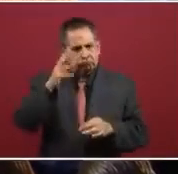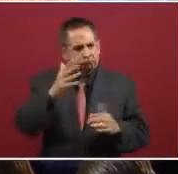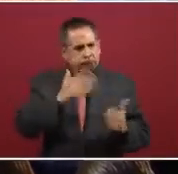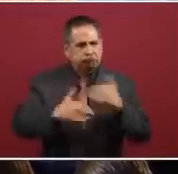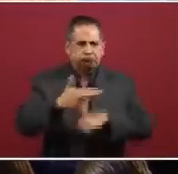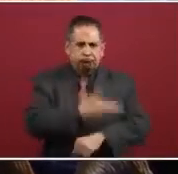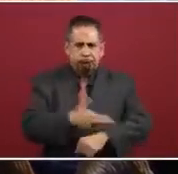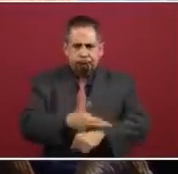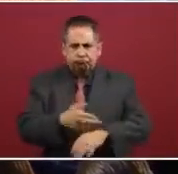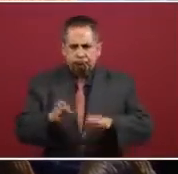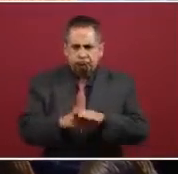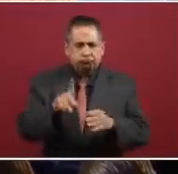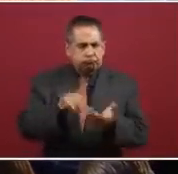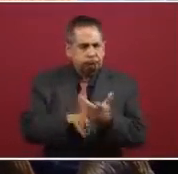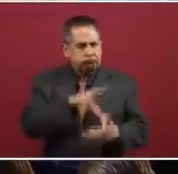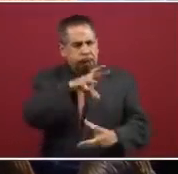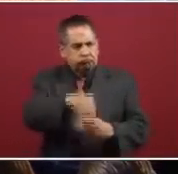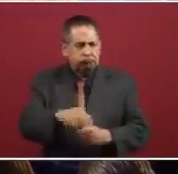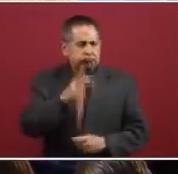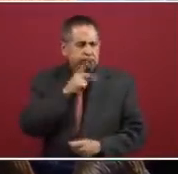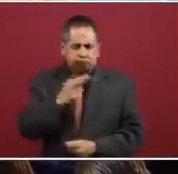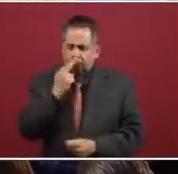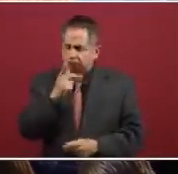las condiciones de liquidez de Petróleos Mexicanos.